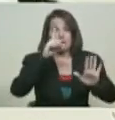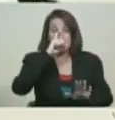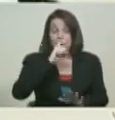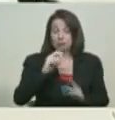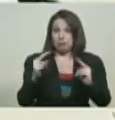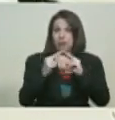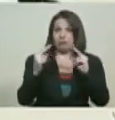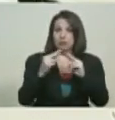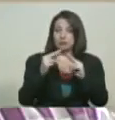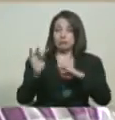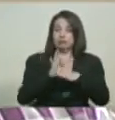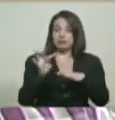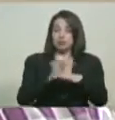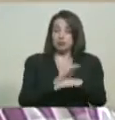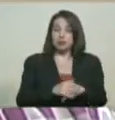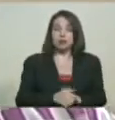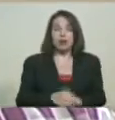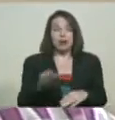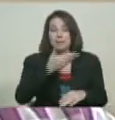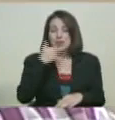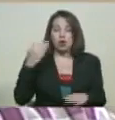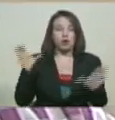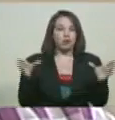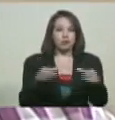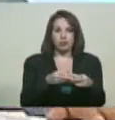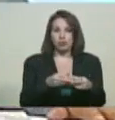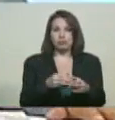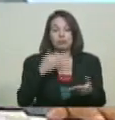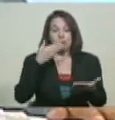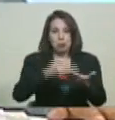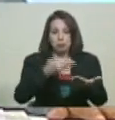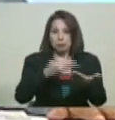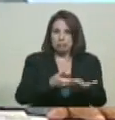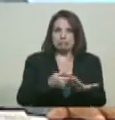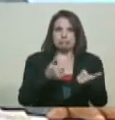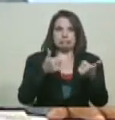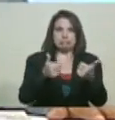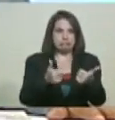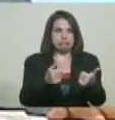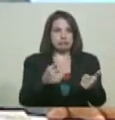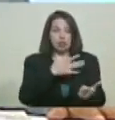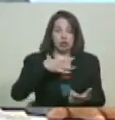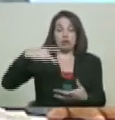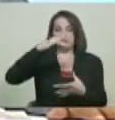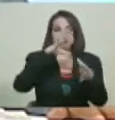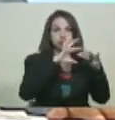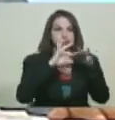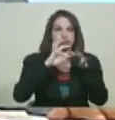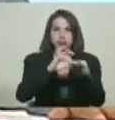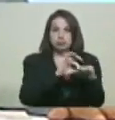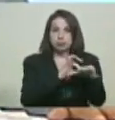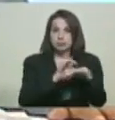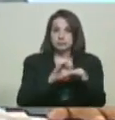de su funcionamiento la reunión propositiva de espíritu unitario